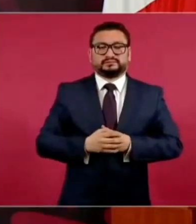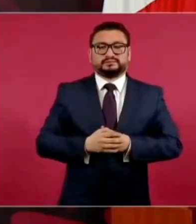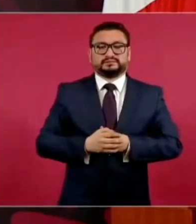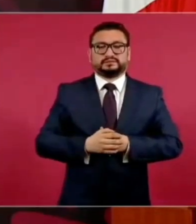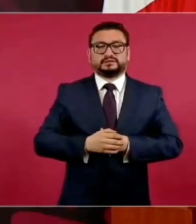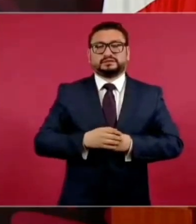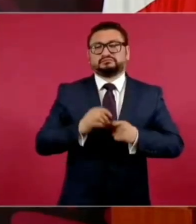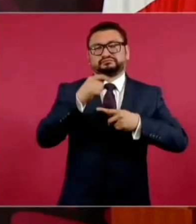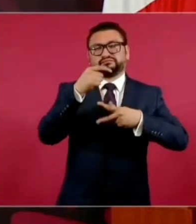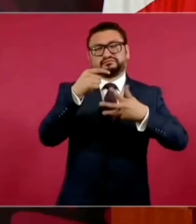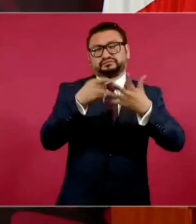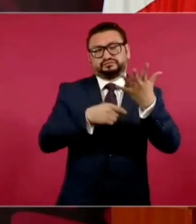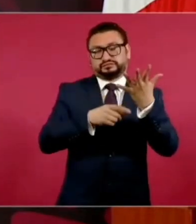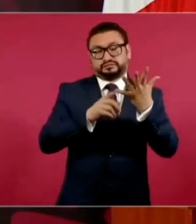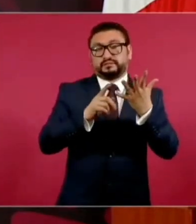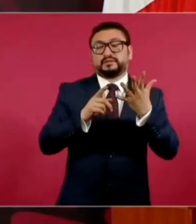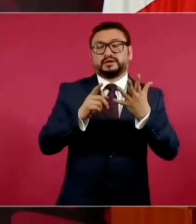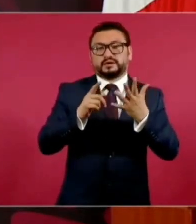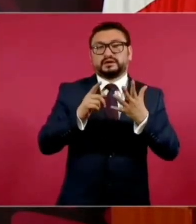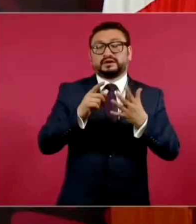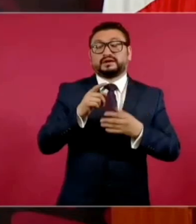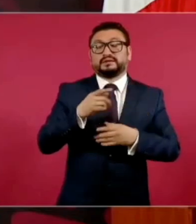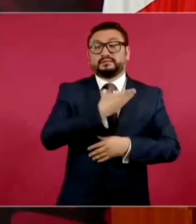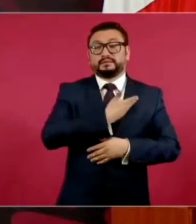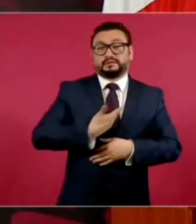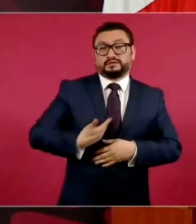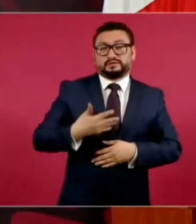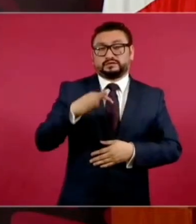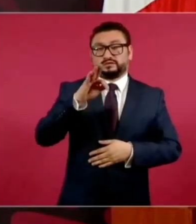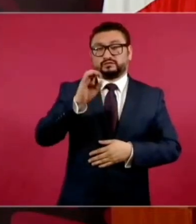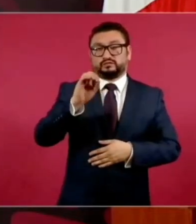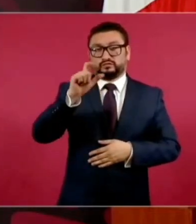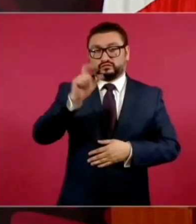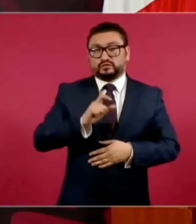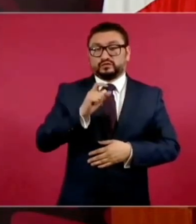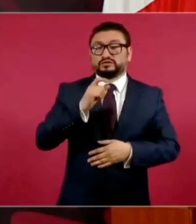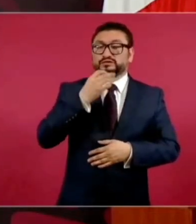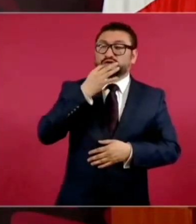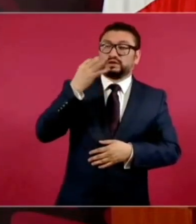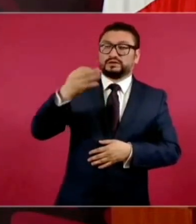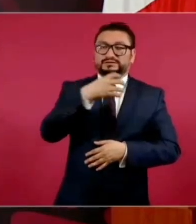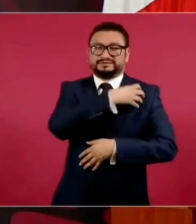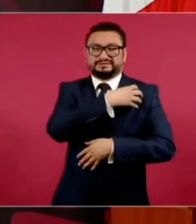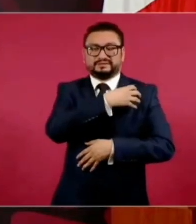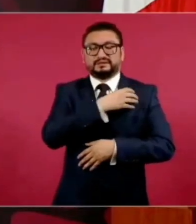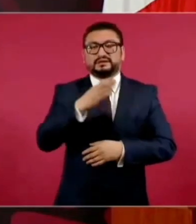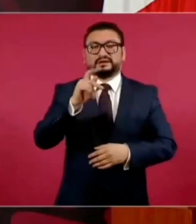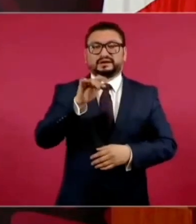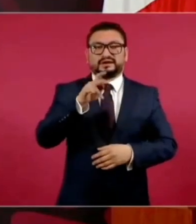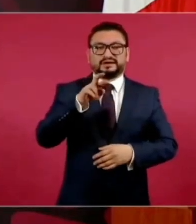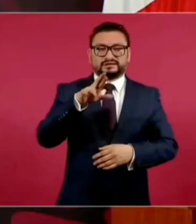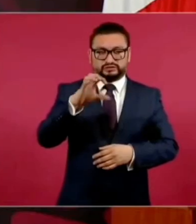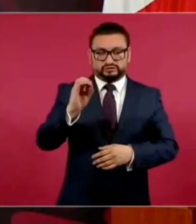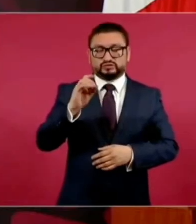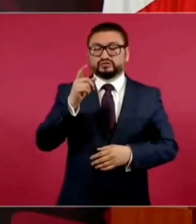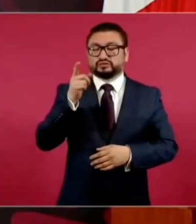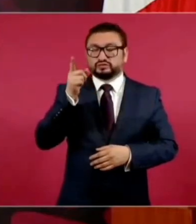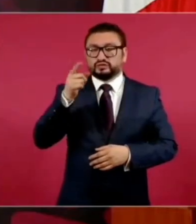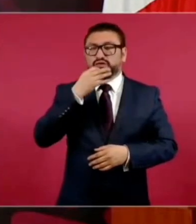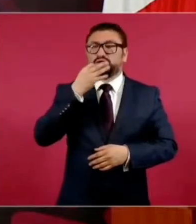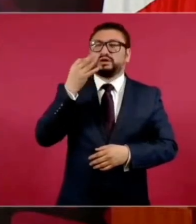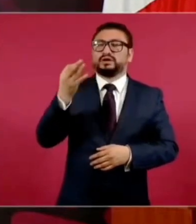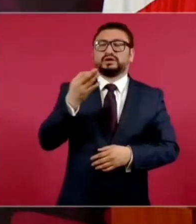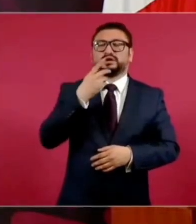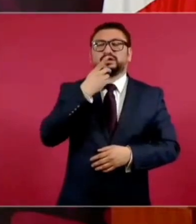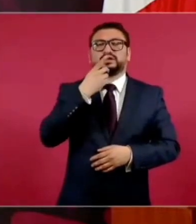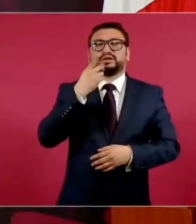entre otras cosas, el presidente Fox al comandante Castro, algo así